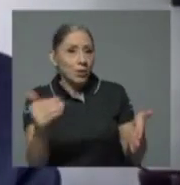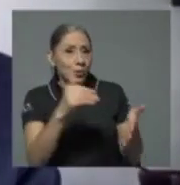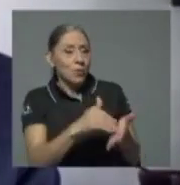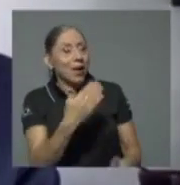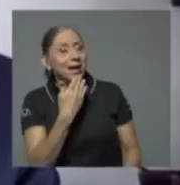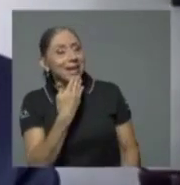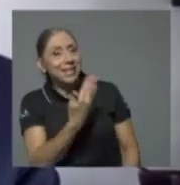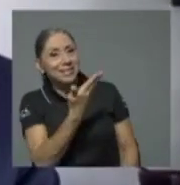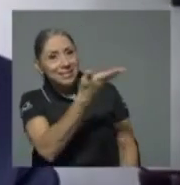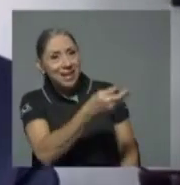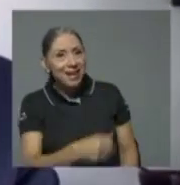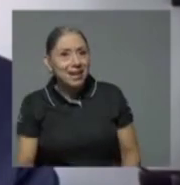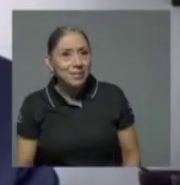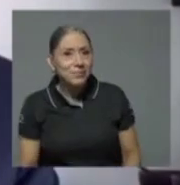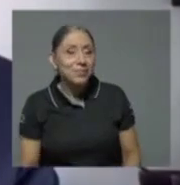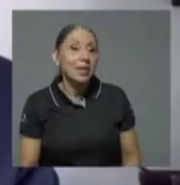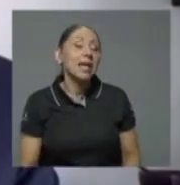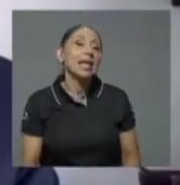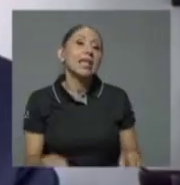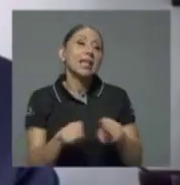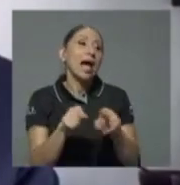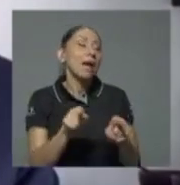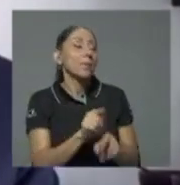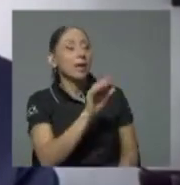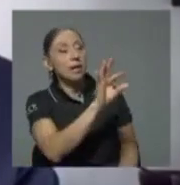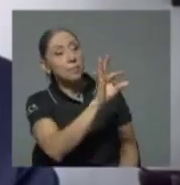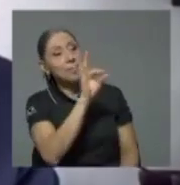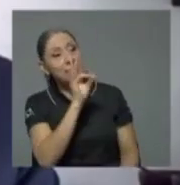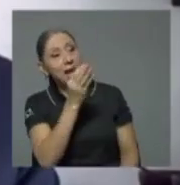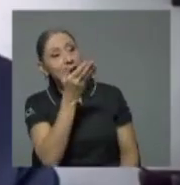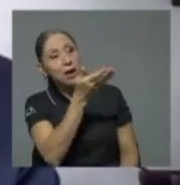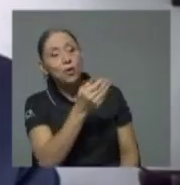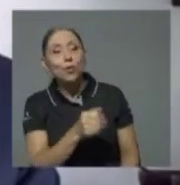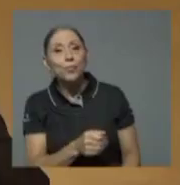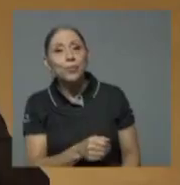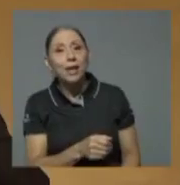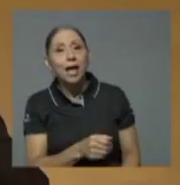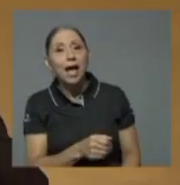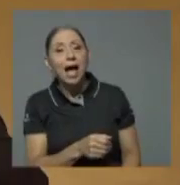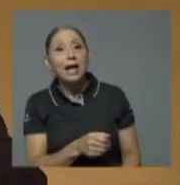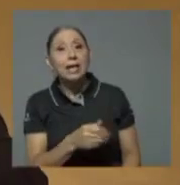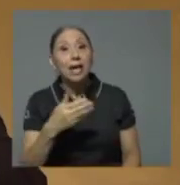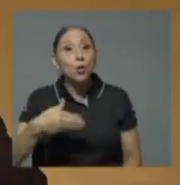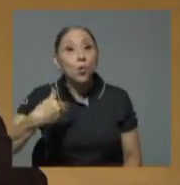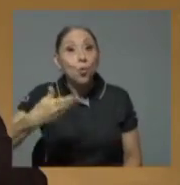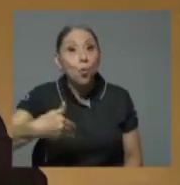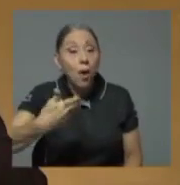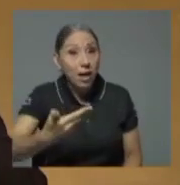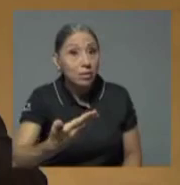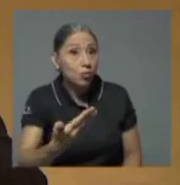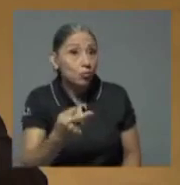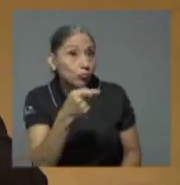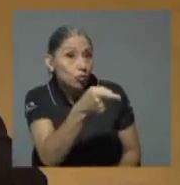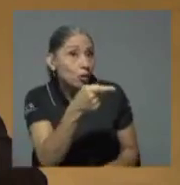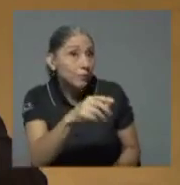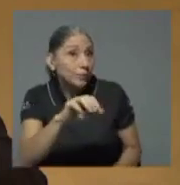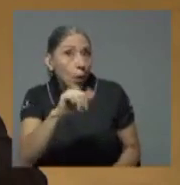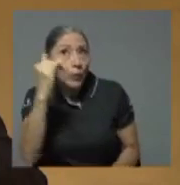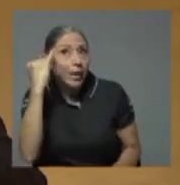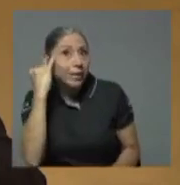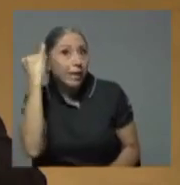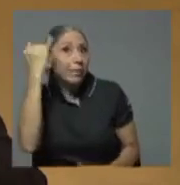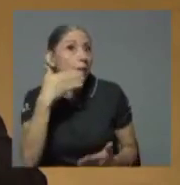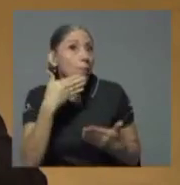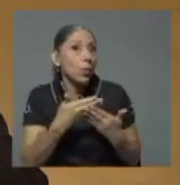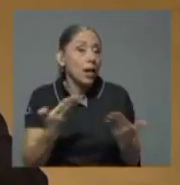agradecerle una vez más y invitarlo a que cuando tenga alguna otra idea tan buena